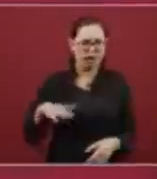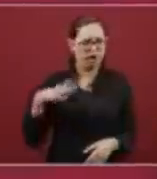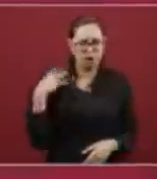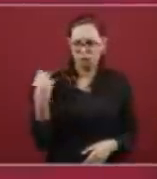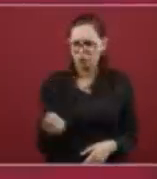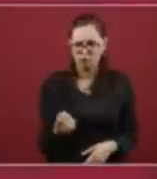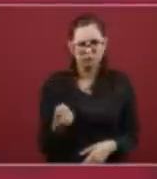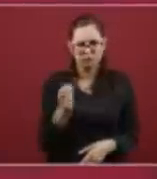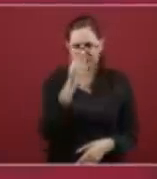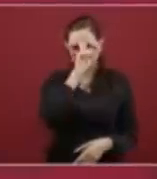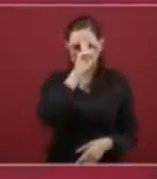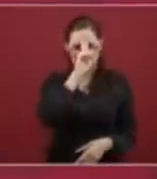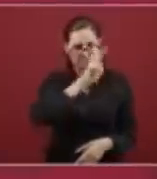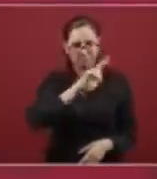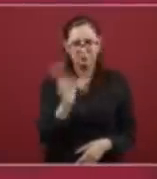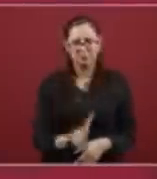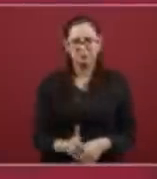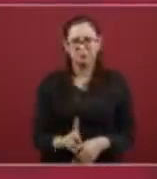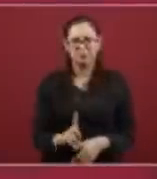aún